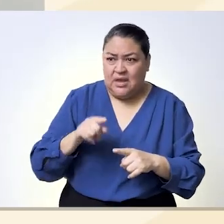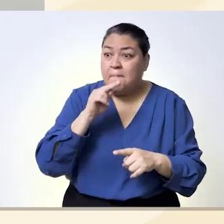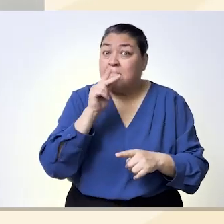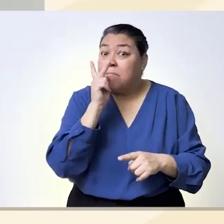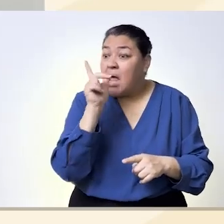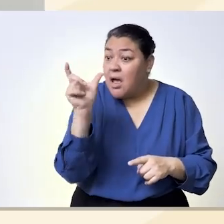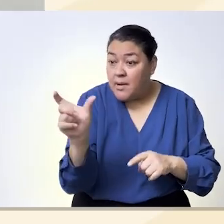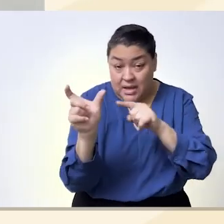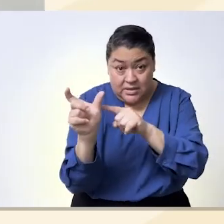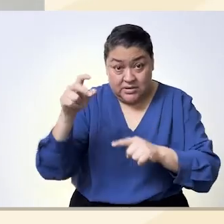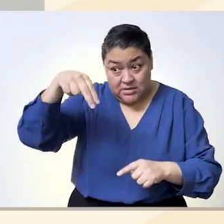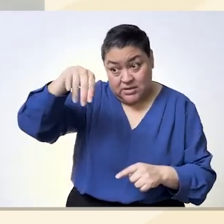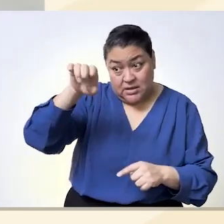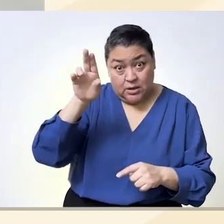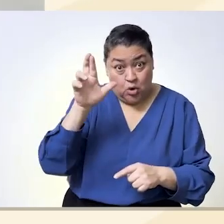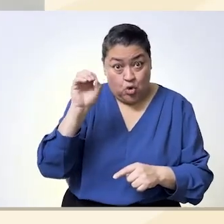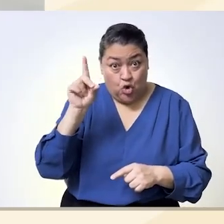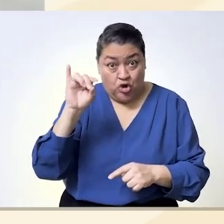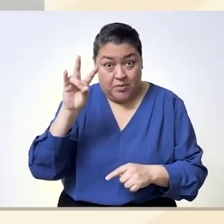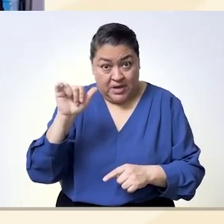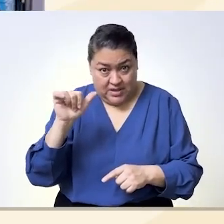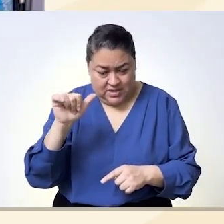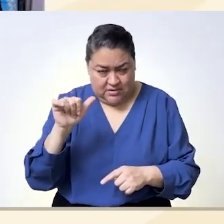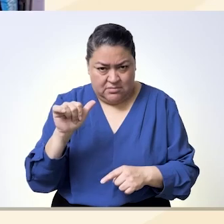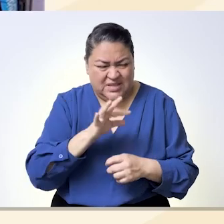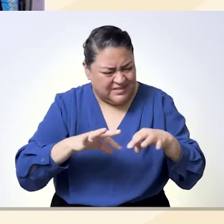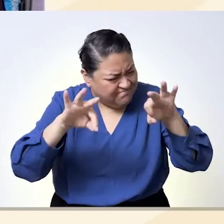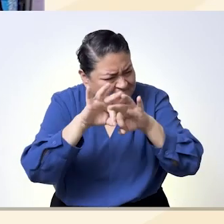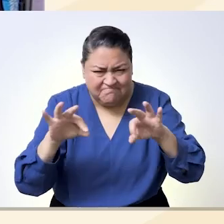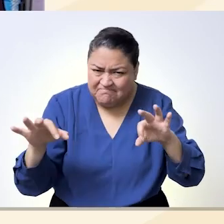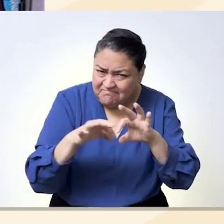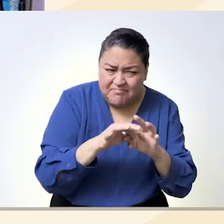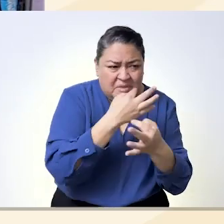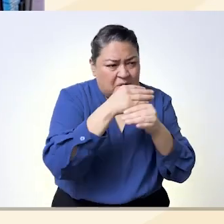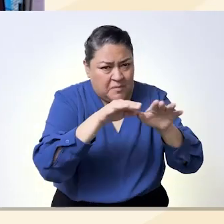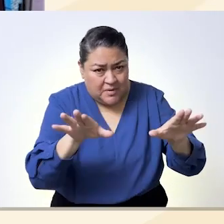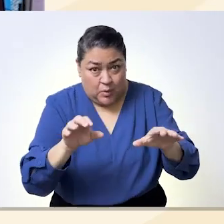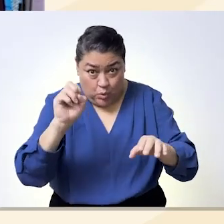los espacios en los que convivimos? Esta primera pregunta la vamos a contestar todas,